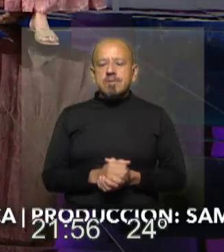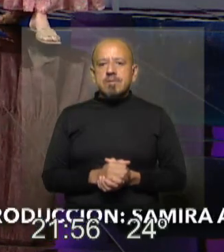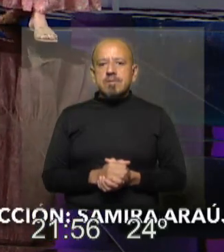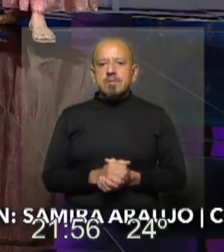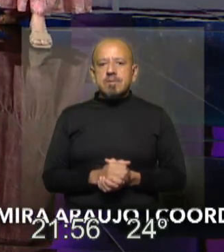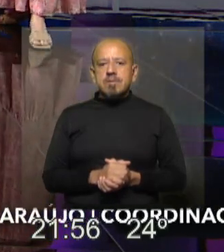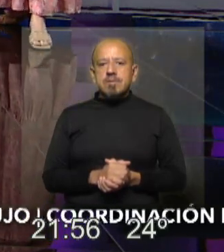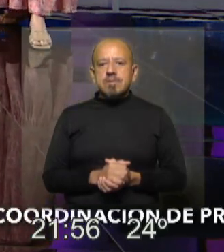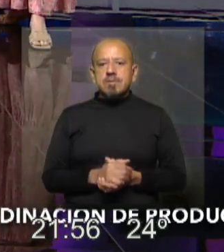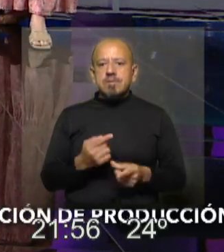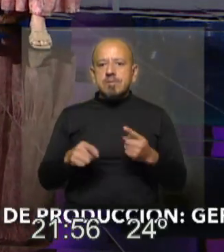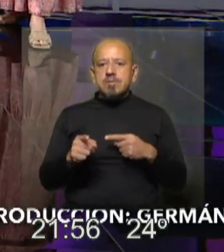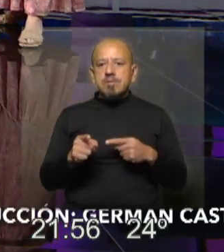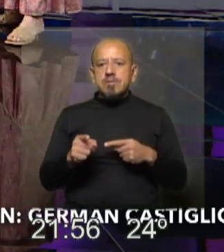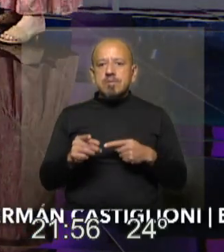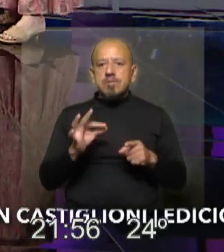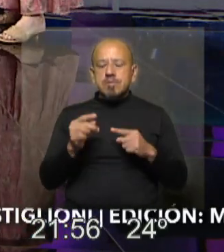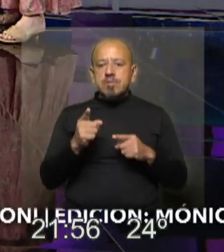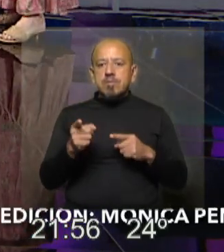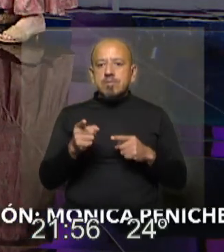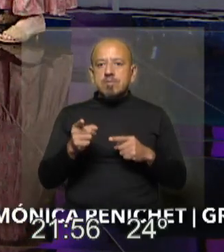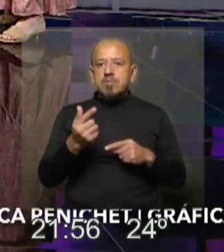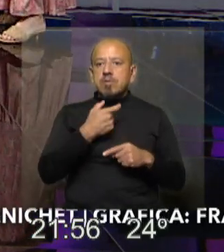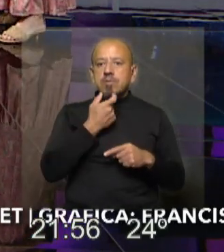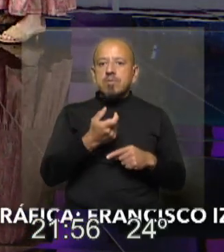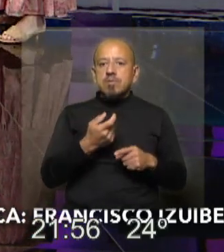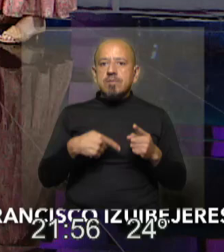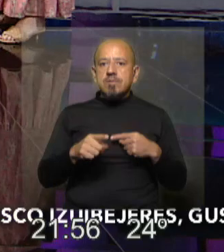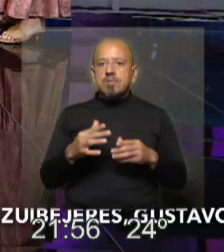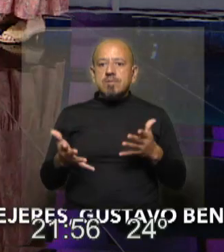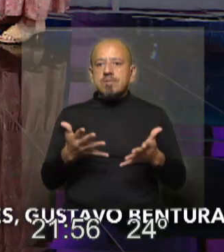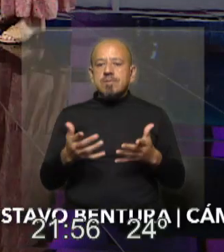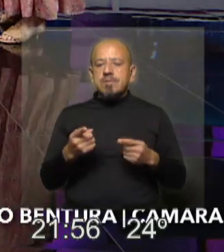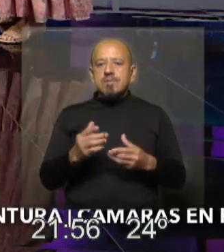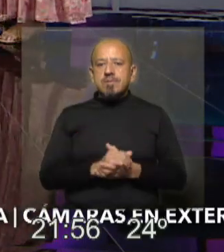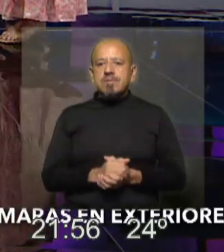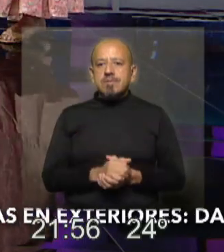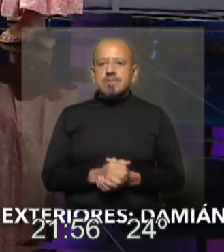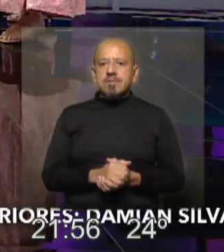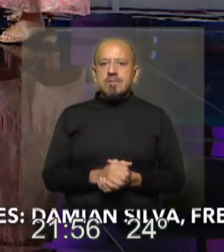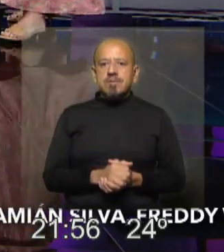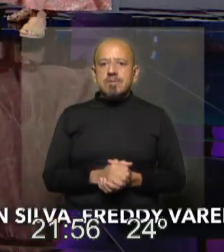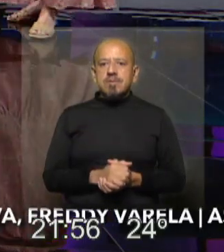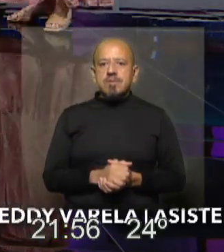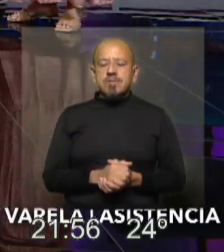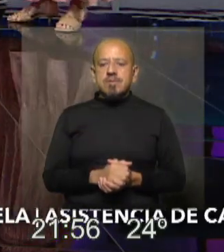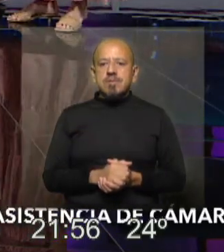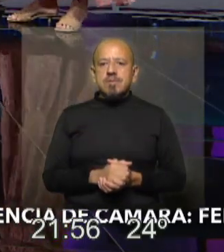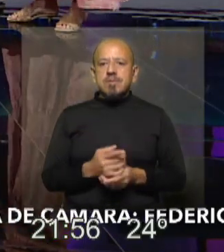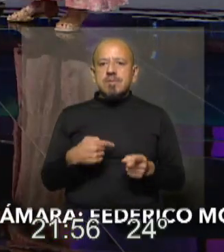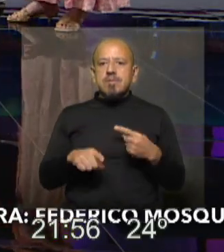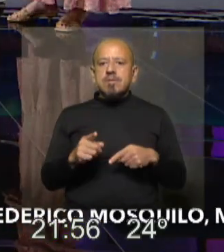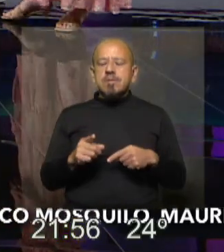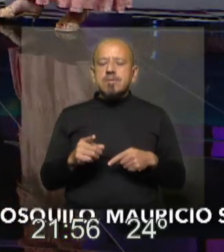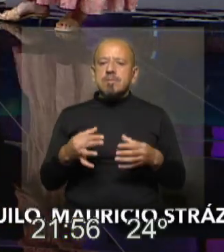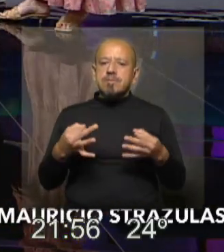Mortal. Ojo con el bozarrón ese que tenés, que bueno, no se nos mueva ahí la torre, ¿viste? Por favor. Claro, pero lo digo en una buena como chiste, pero